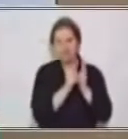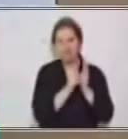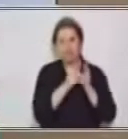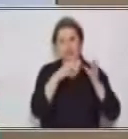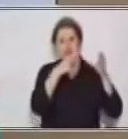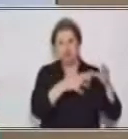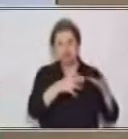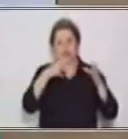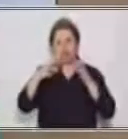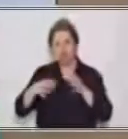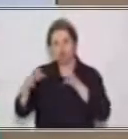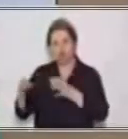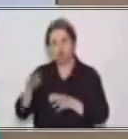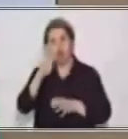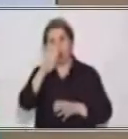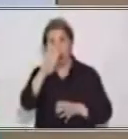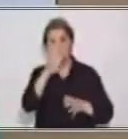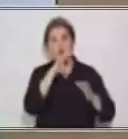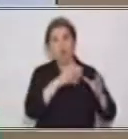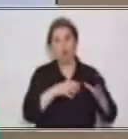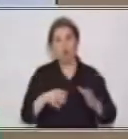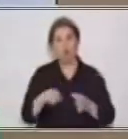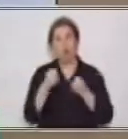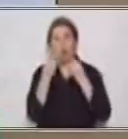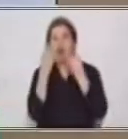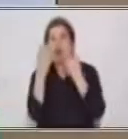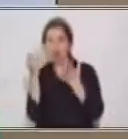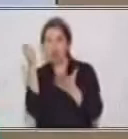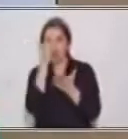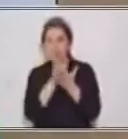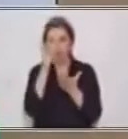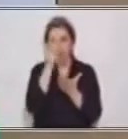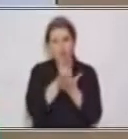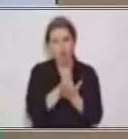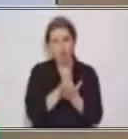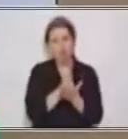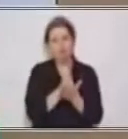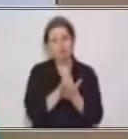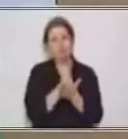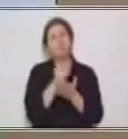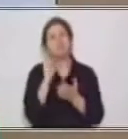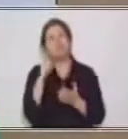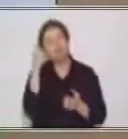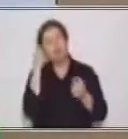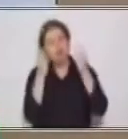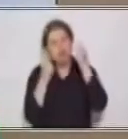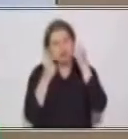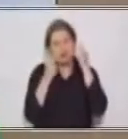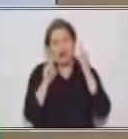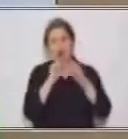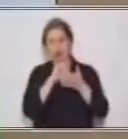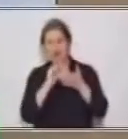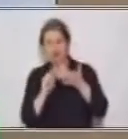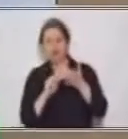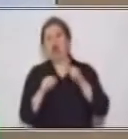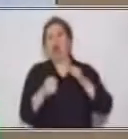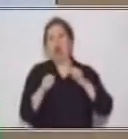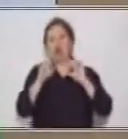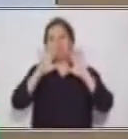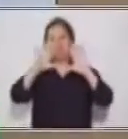espinacas. Ah, aquí me están preguntando cuánto gastó. Entonces gastó 16 quetzales.